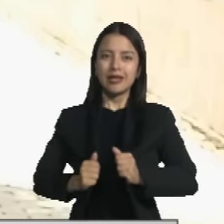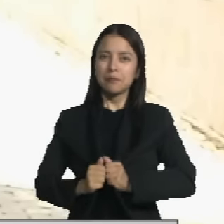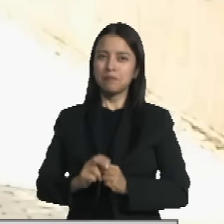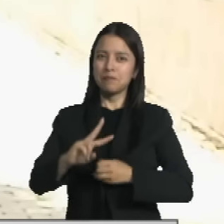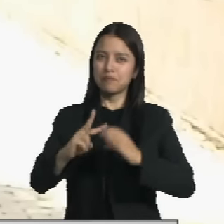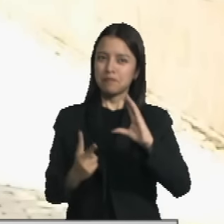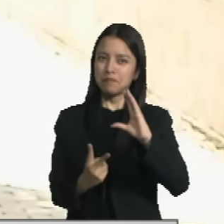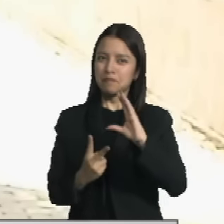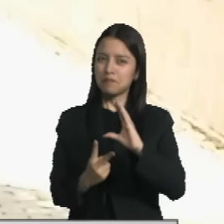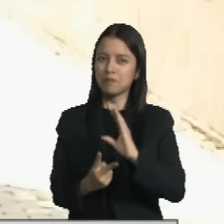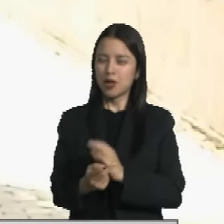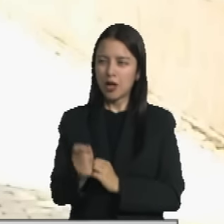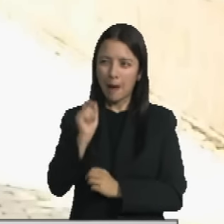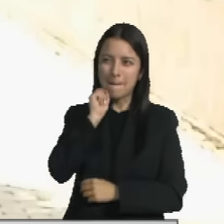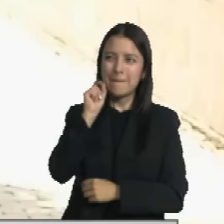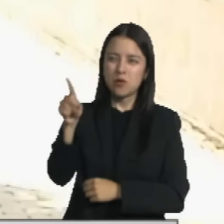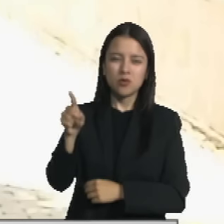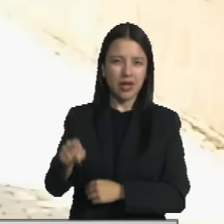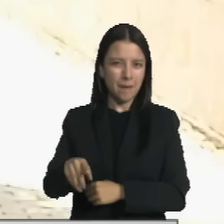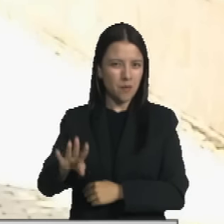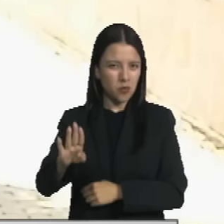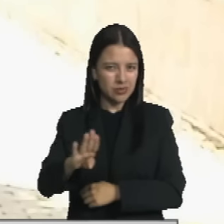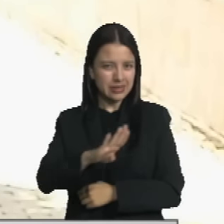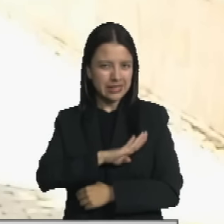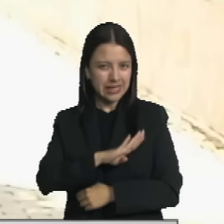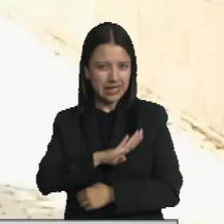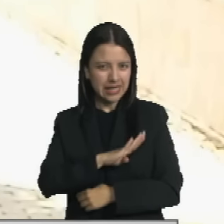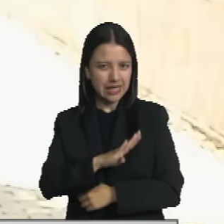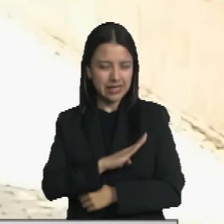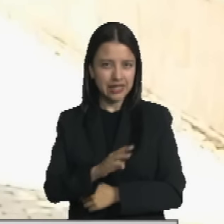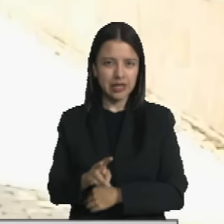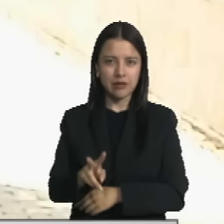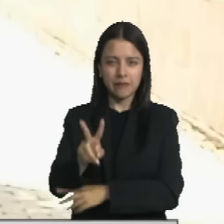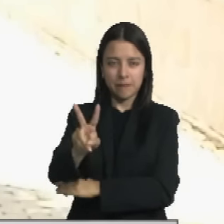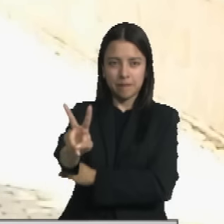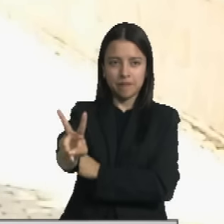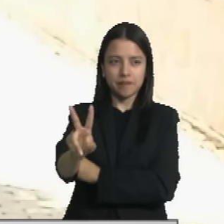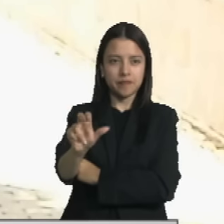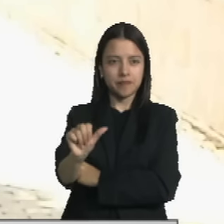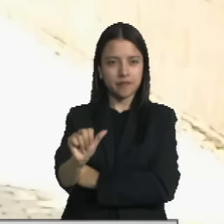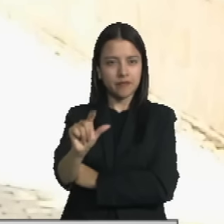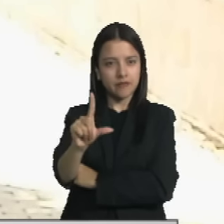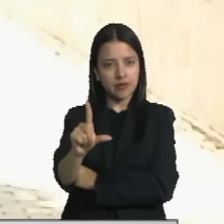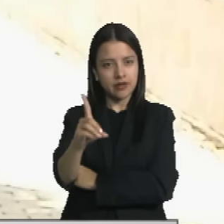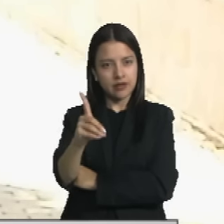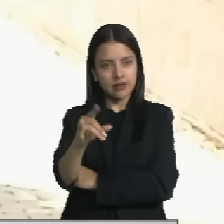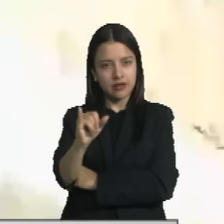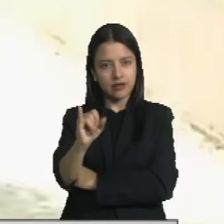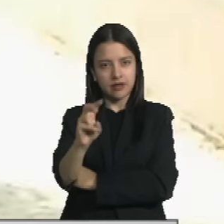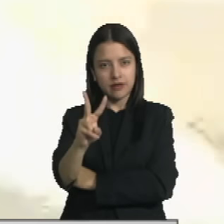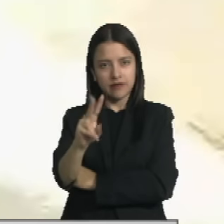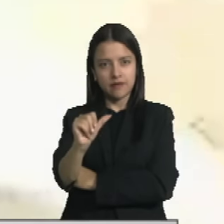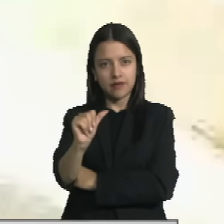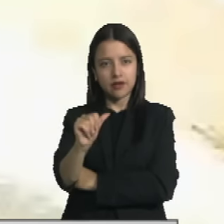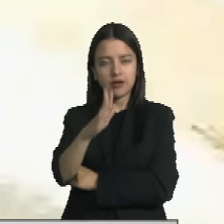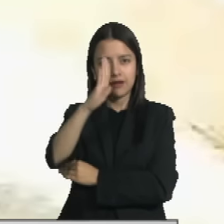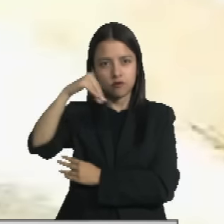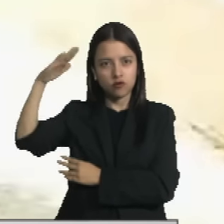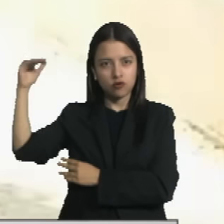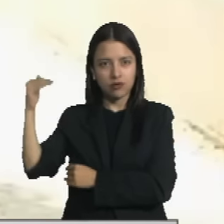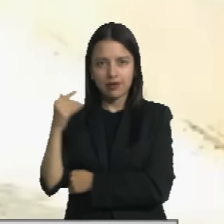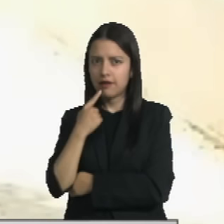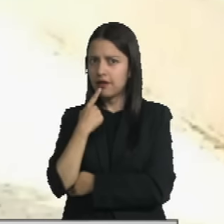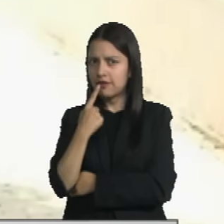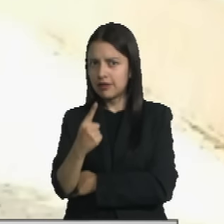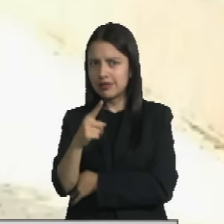CMI acaba de hablar con el alcalde del municipio de Valdivia en Antioquia, quien se refirió a los hechos de orden público